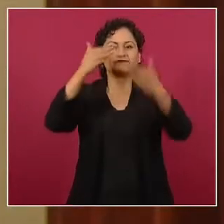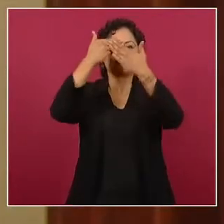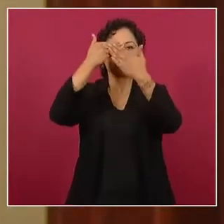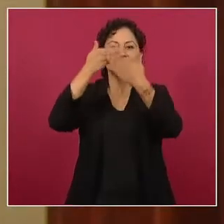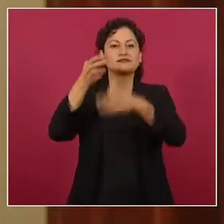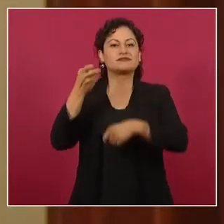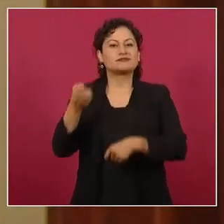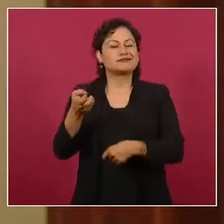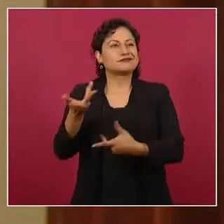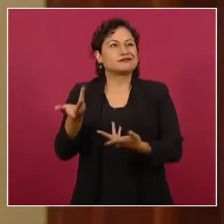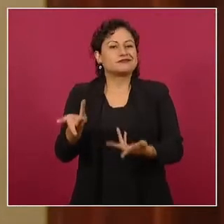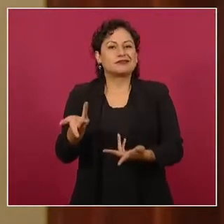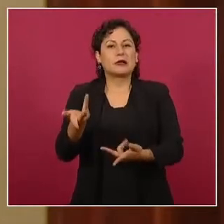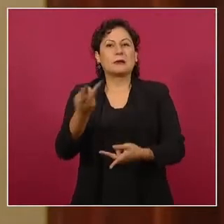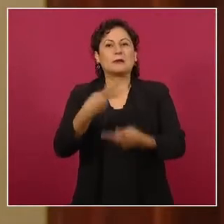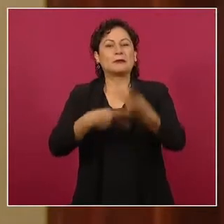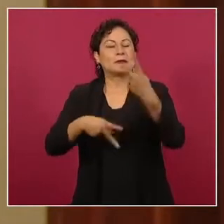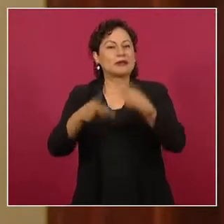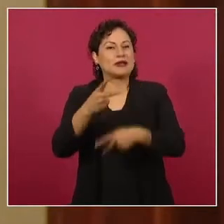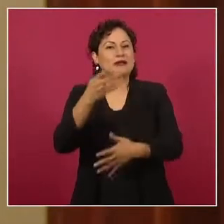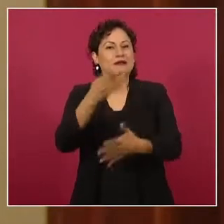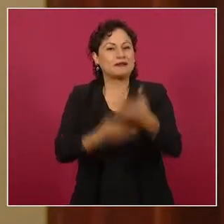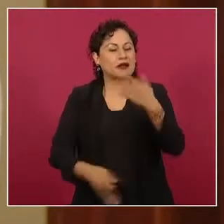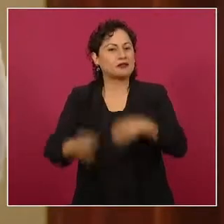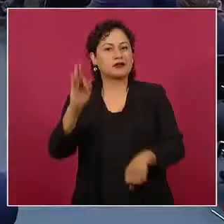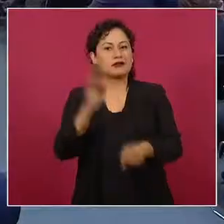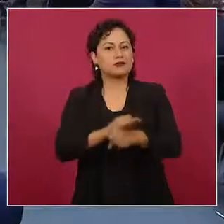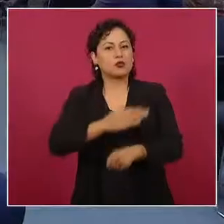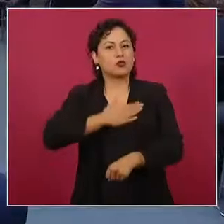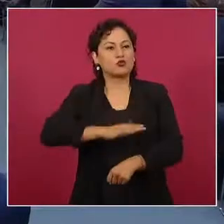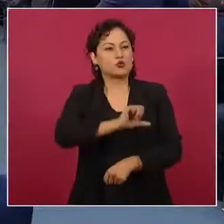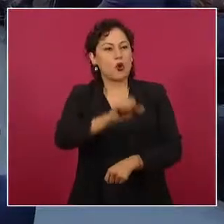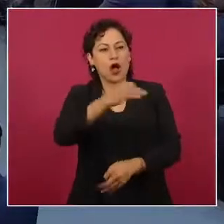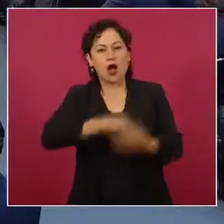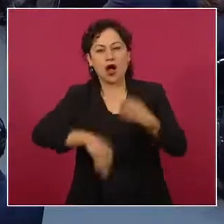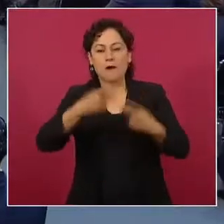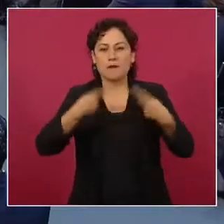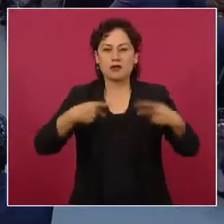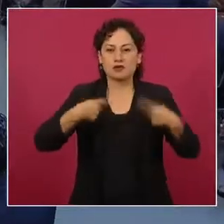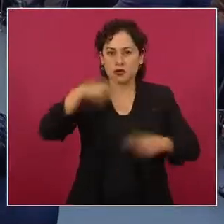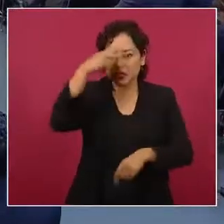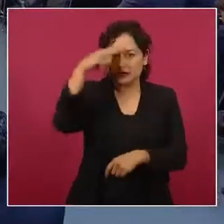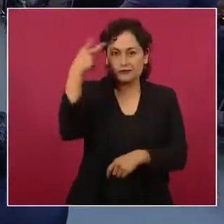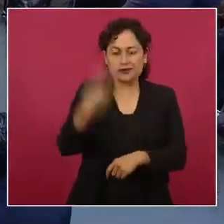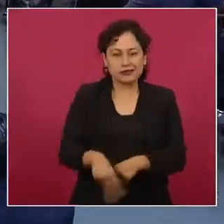justicia social a las mexicanas y a los mexicanos. Hoy el pueblo de México